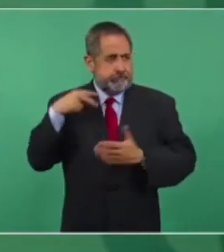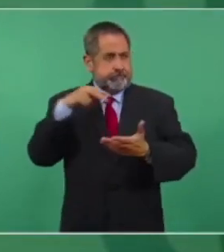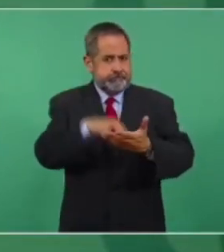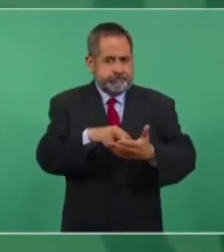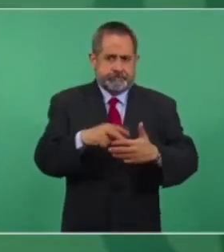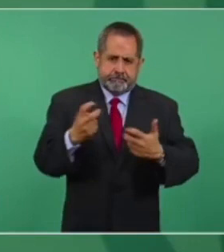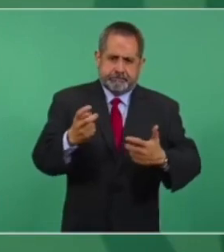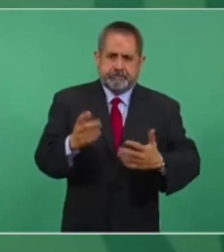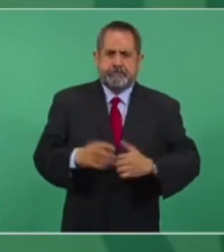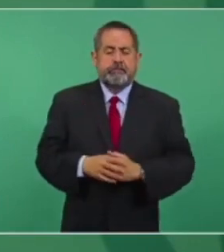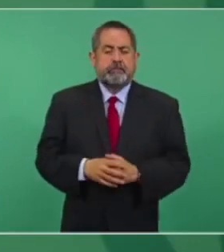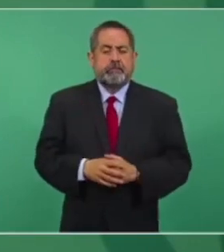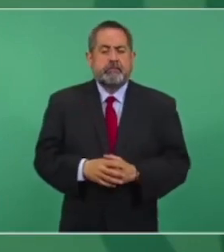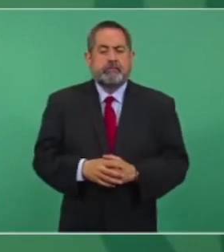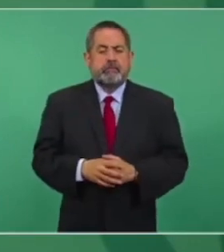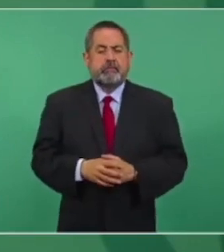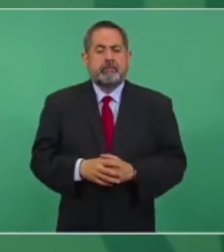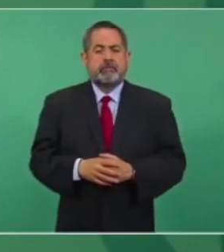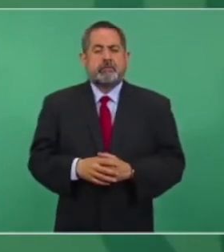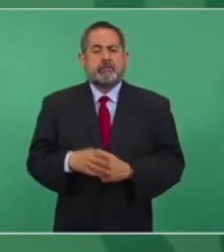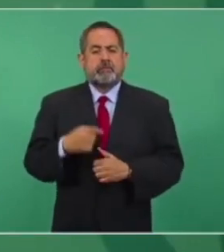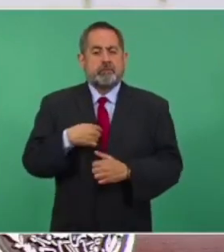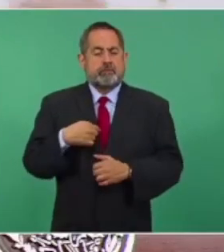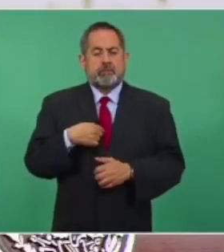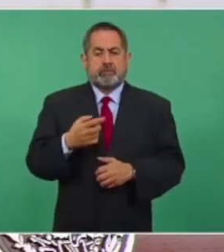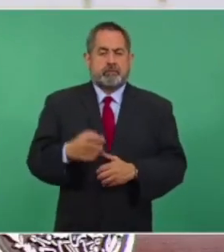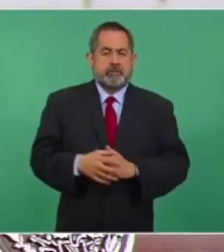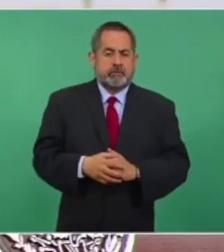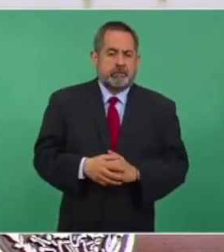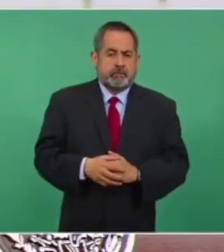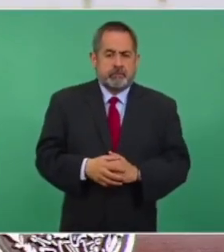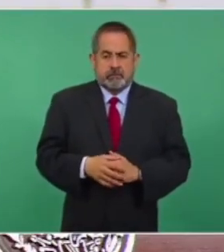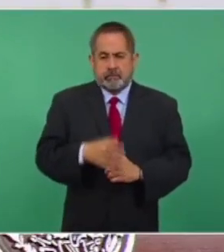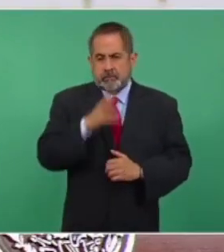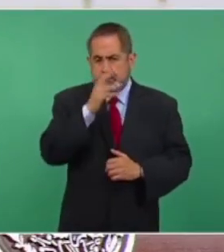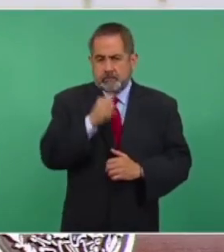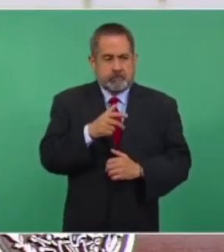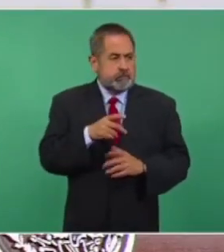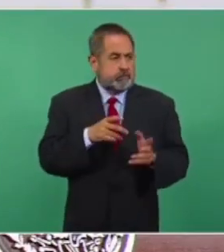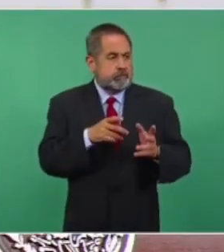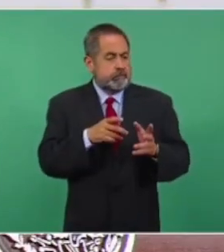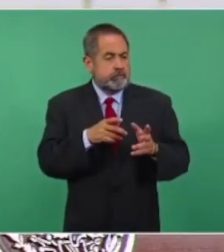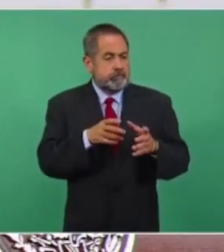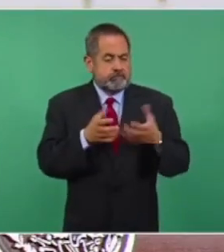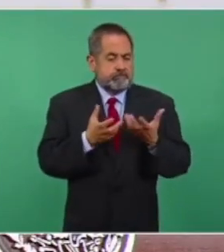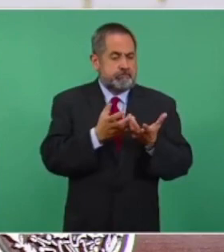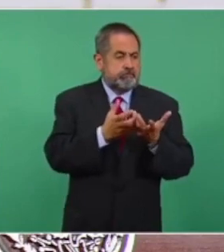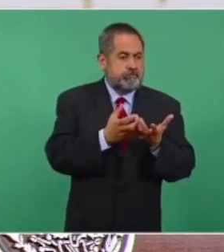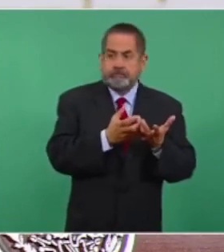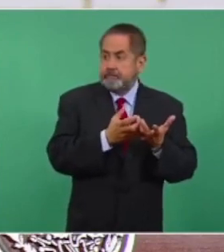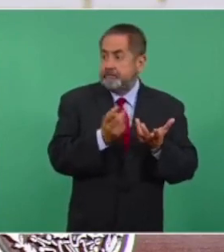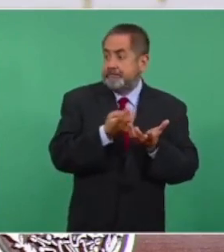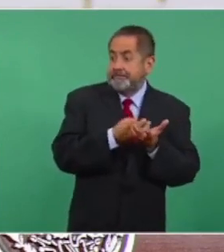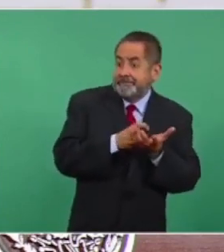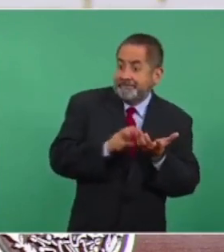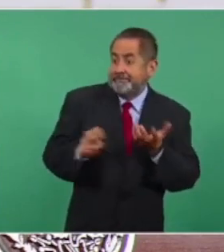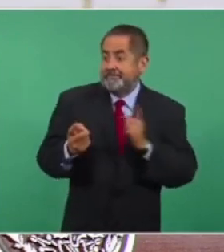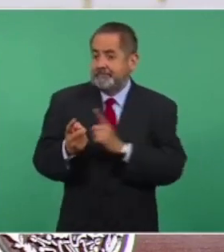Entonces, no puedo bajarme si hay una manifestación,